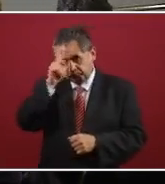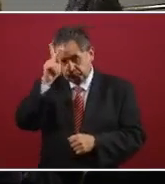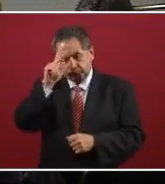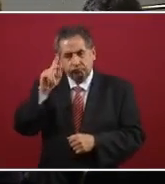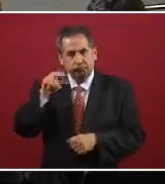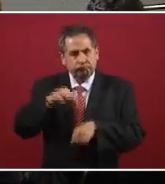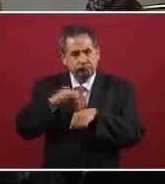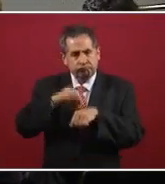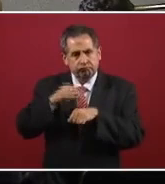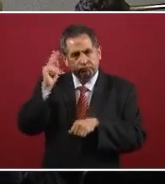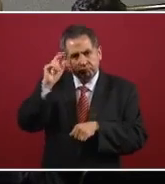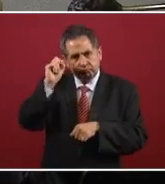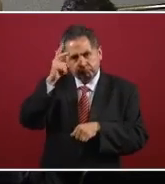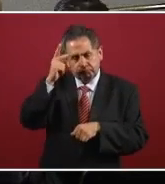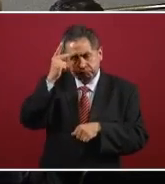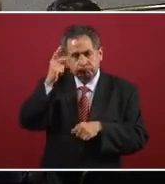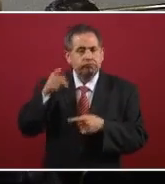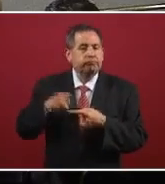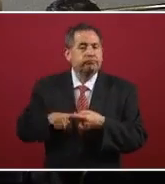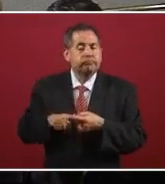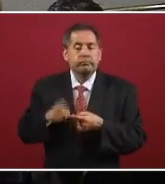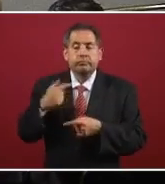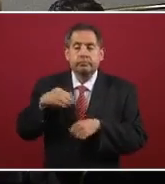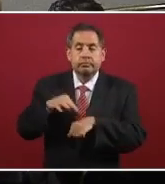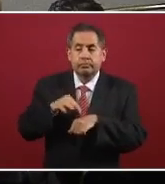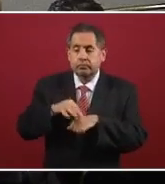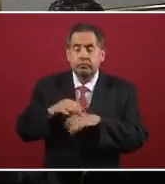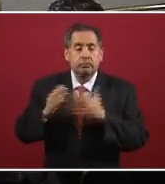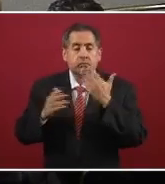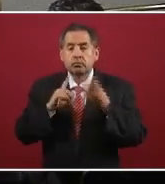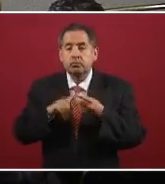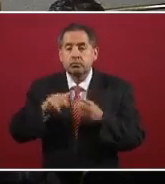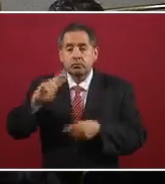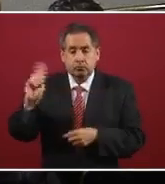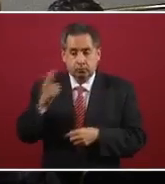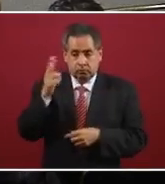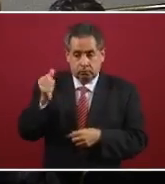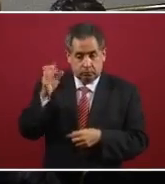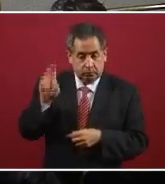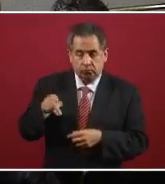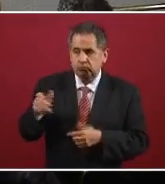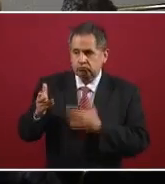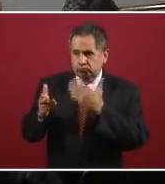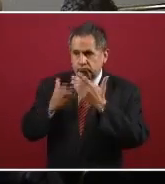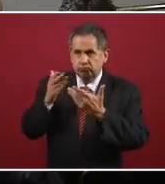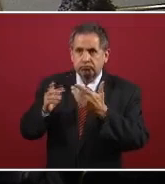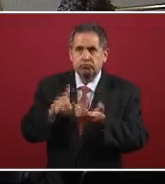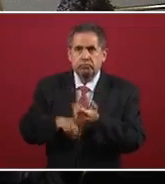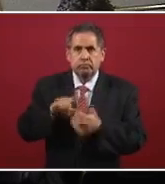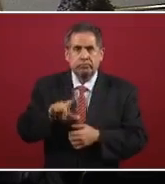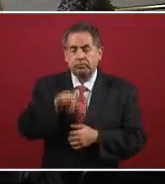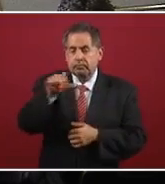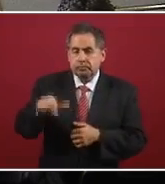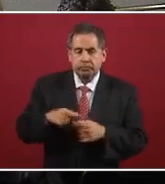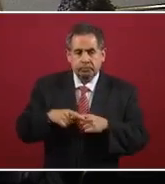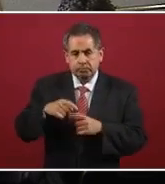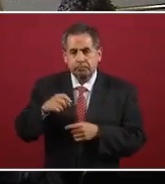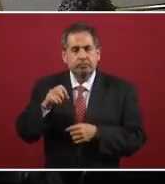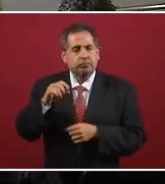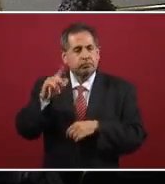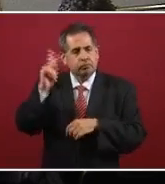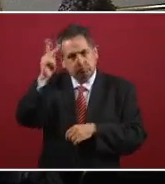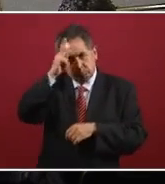que se formó como médico cirujano en la Universidad Nacional Autónoma de México. Después hizo la especialidad de psiquiatría